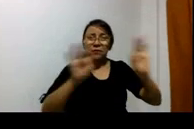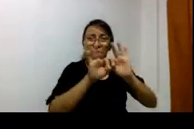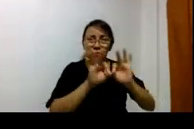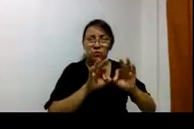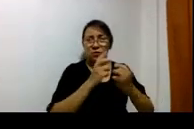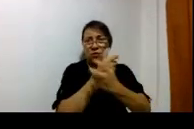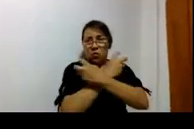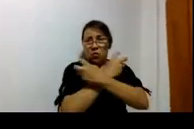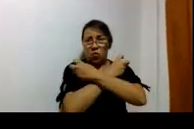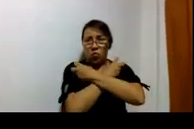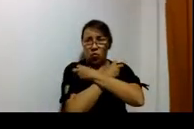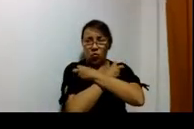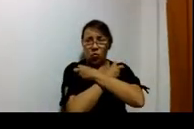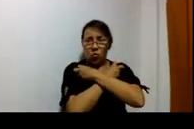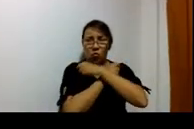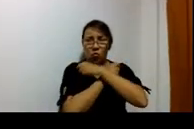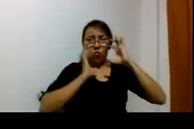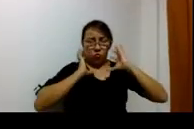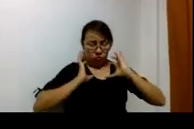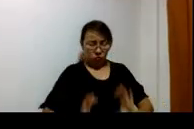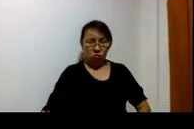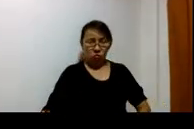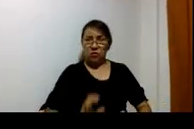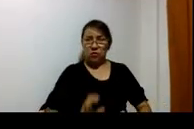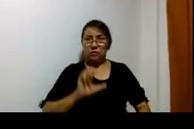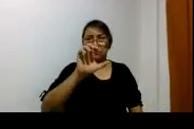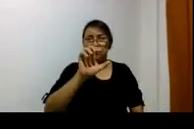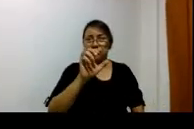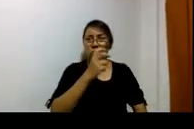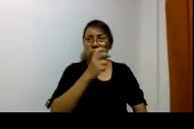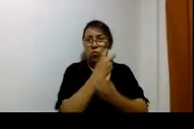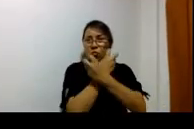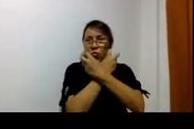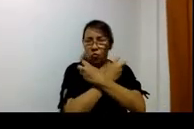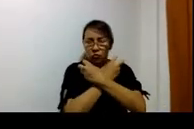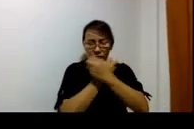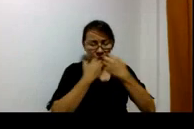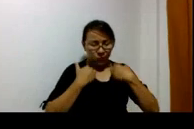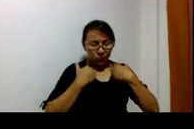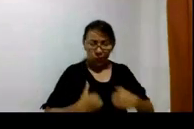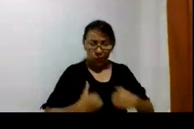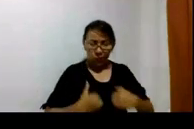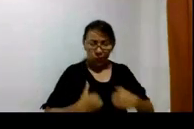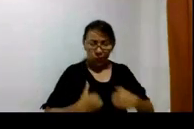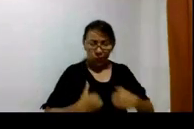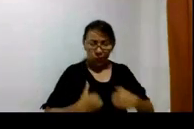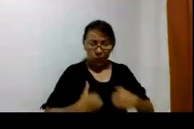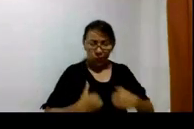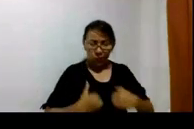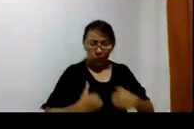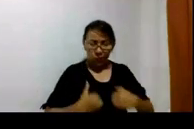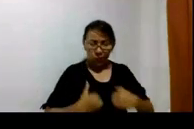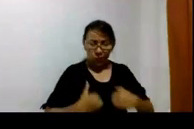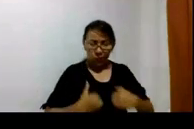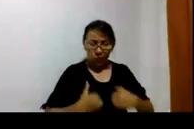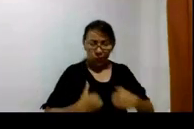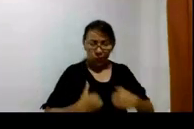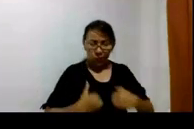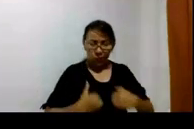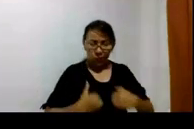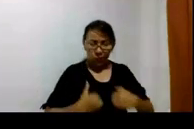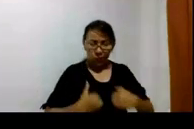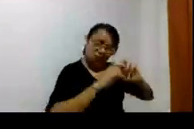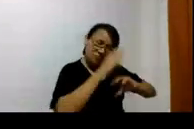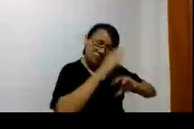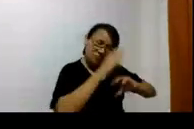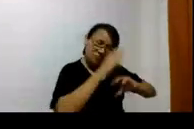pues pudimos haber visto en el colegio o a lo largo de la vida, pero también es importante tener un poco de conocimiento del